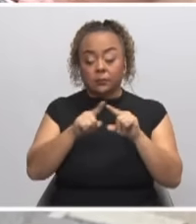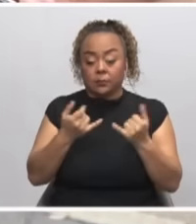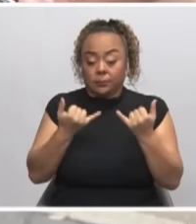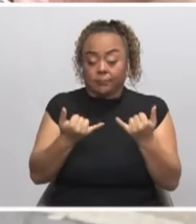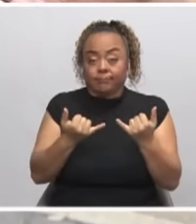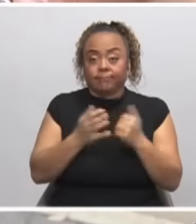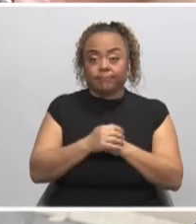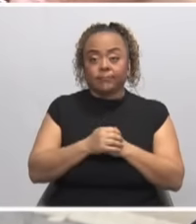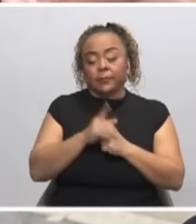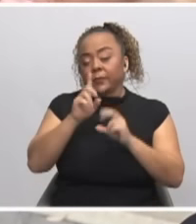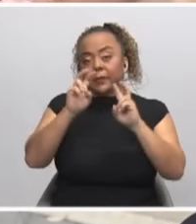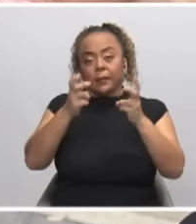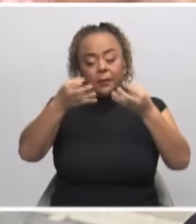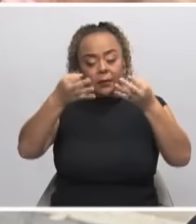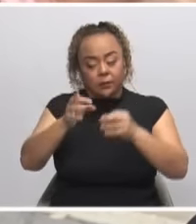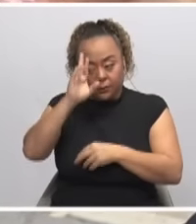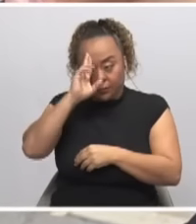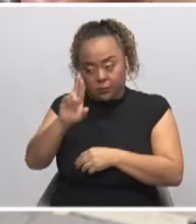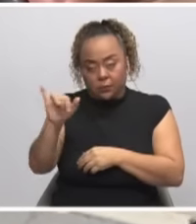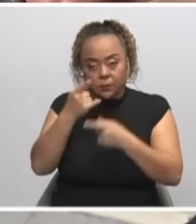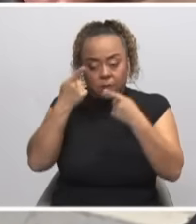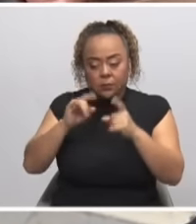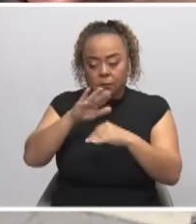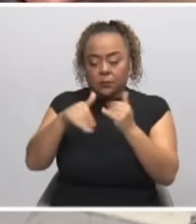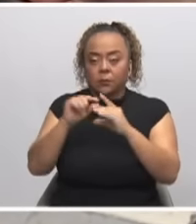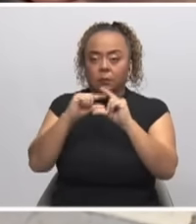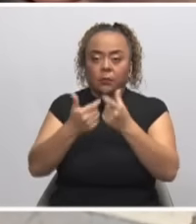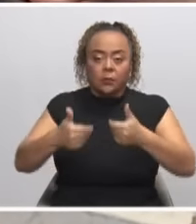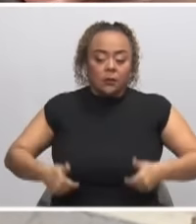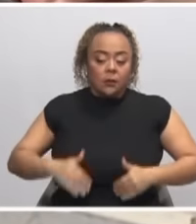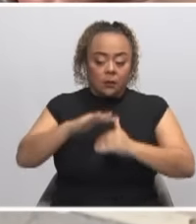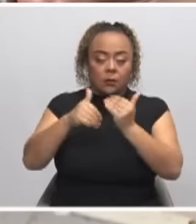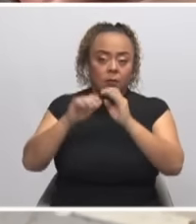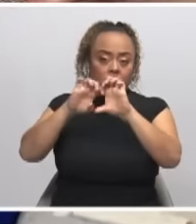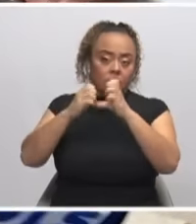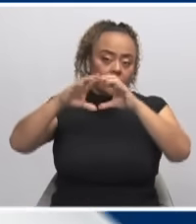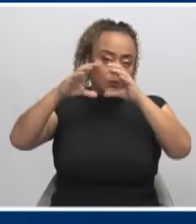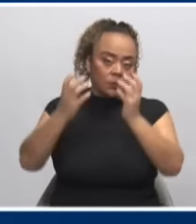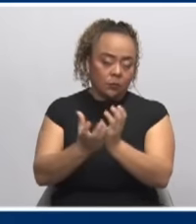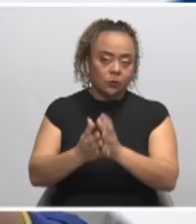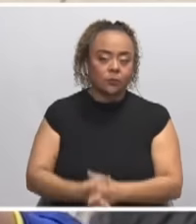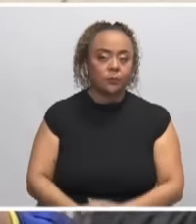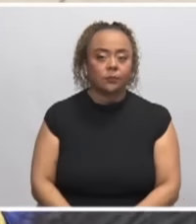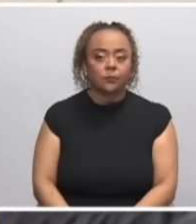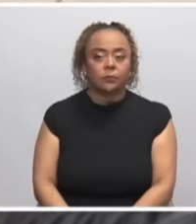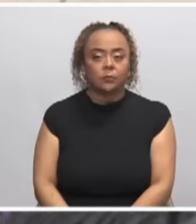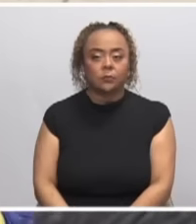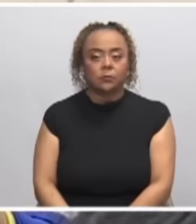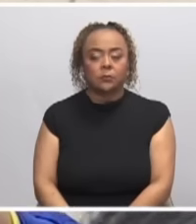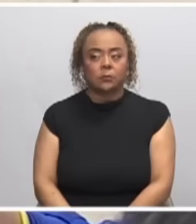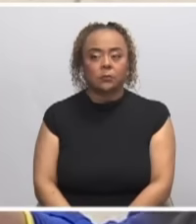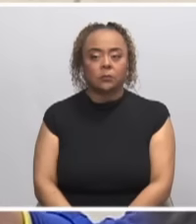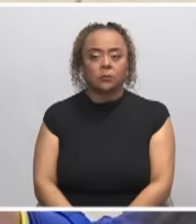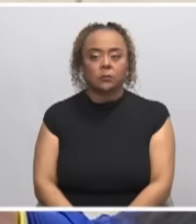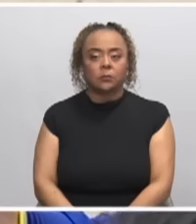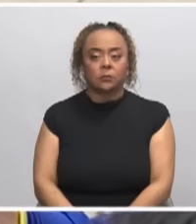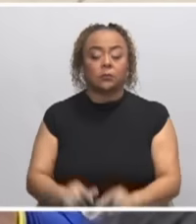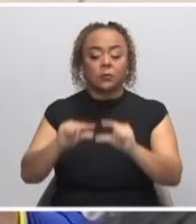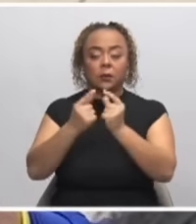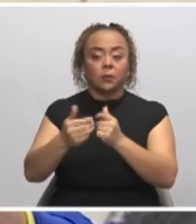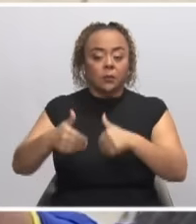tema es una decisión que lo respetamos como pasa en todos los cuerpos técnicos de todos los equipos en el mundo del cuerpo técnico si no se